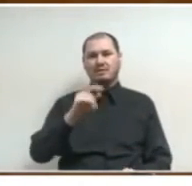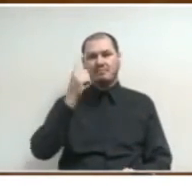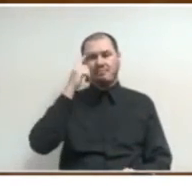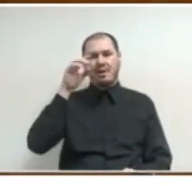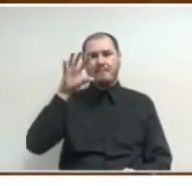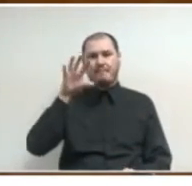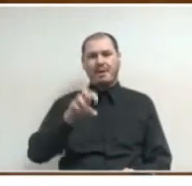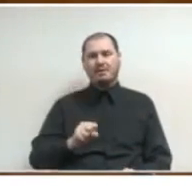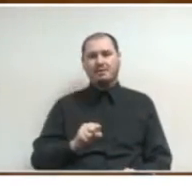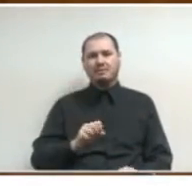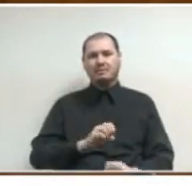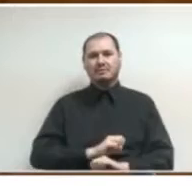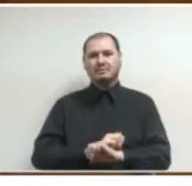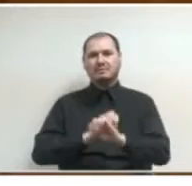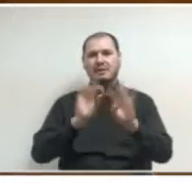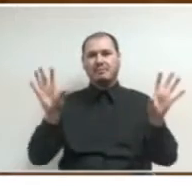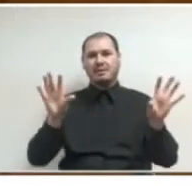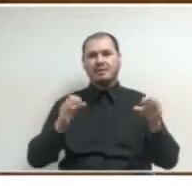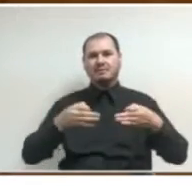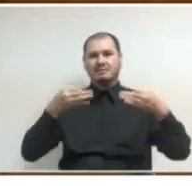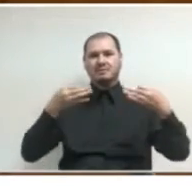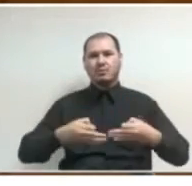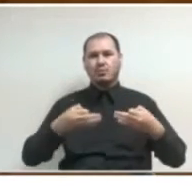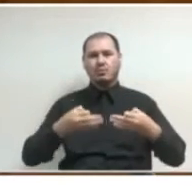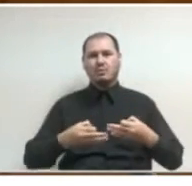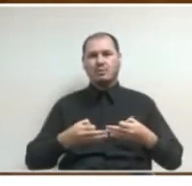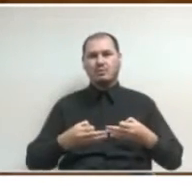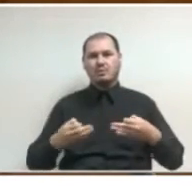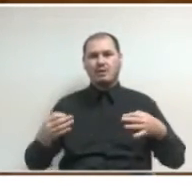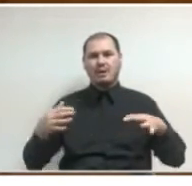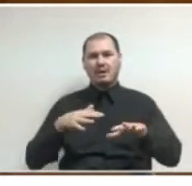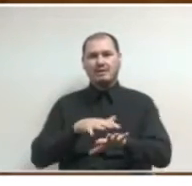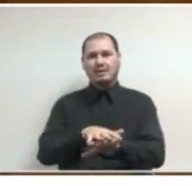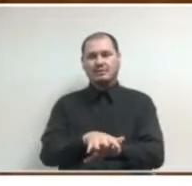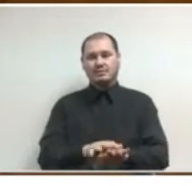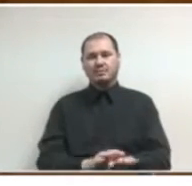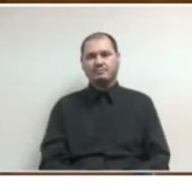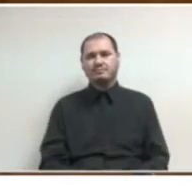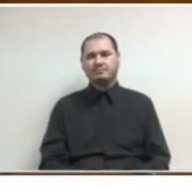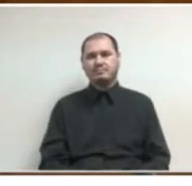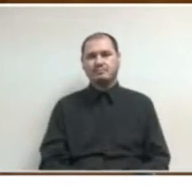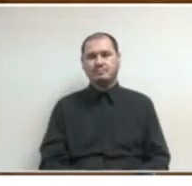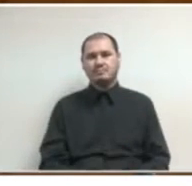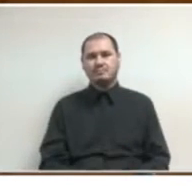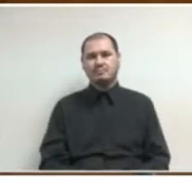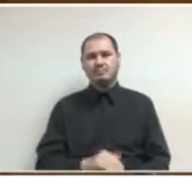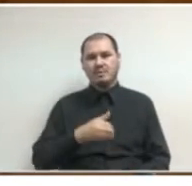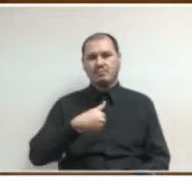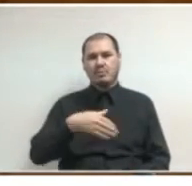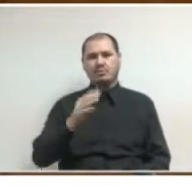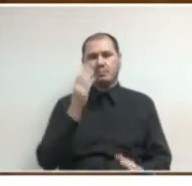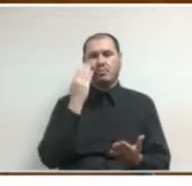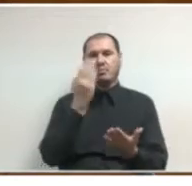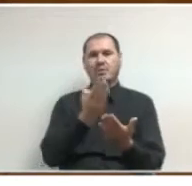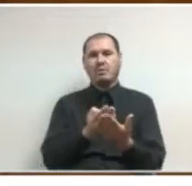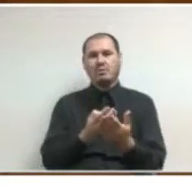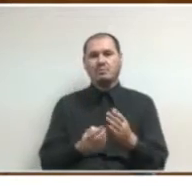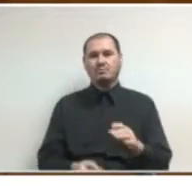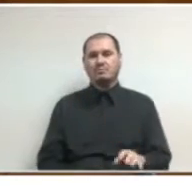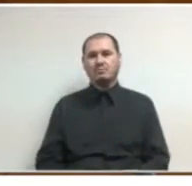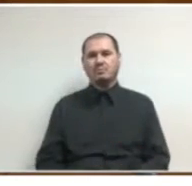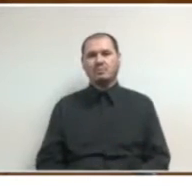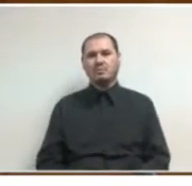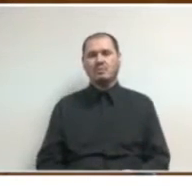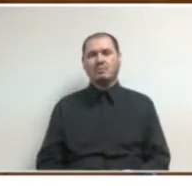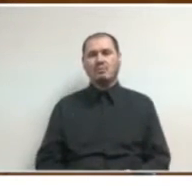mayor transparencia y seguridad. Como usted que tú, ahora, araña, ya, ya me saca por una vez, ya, ja, o paite te envía po, y ya po, a